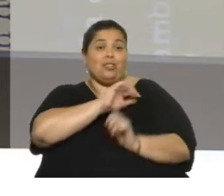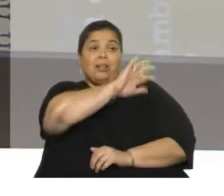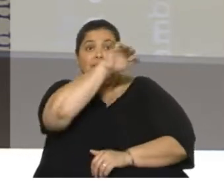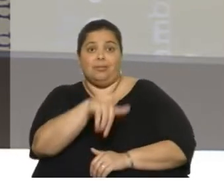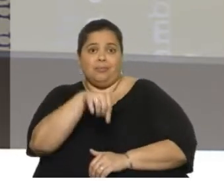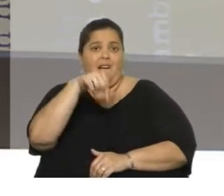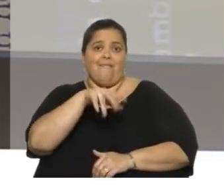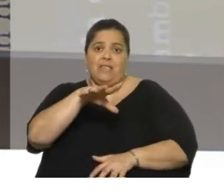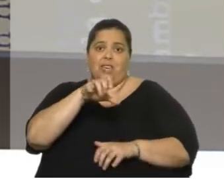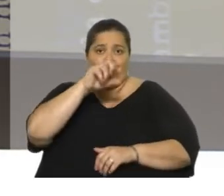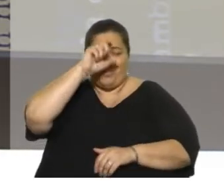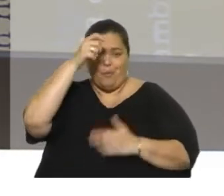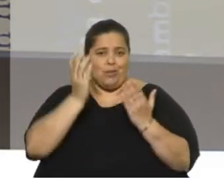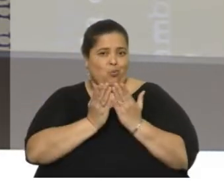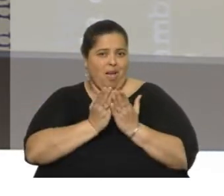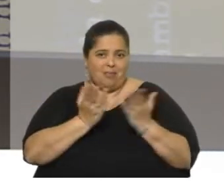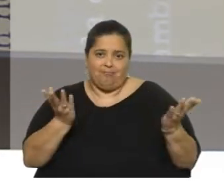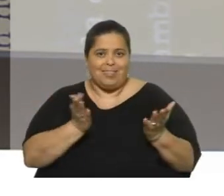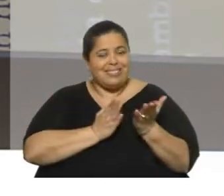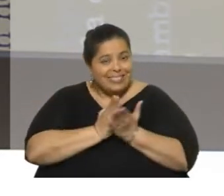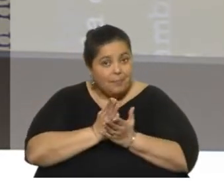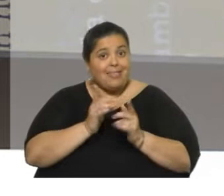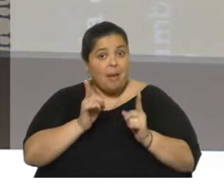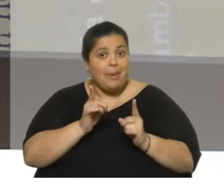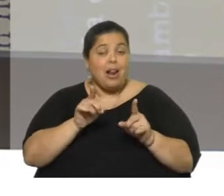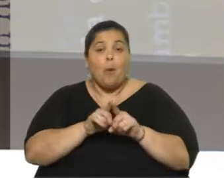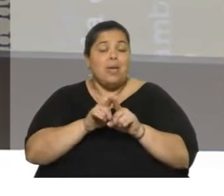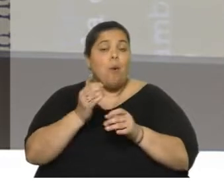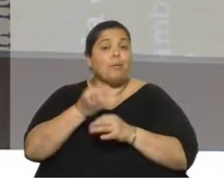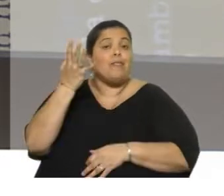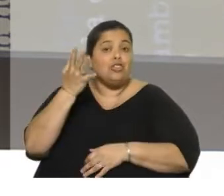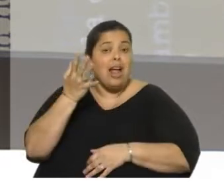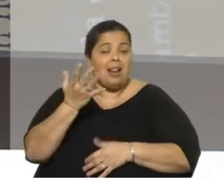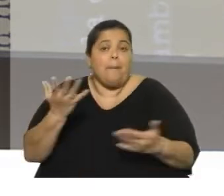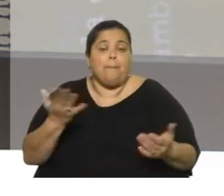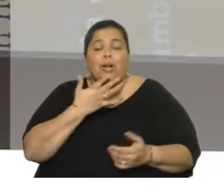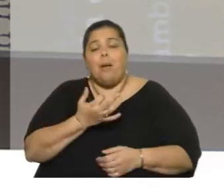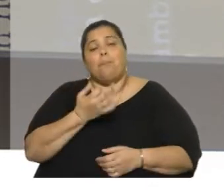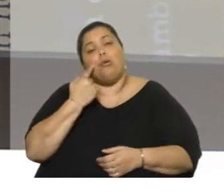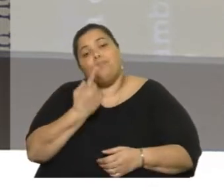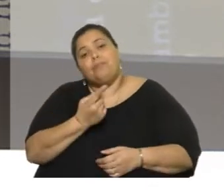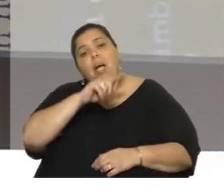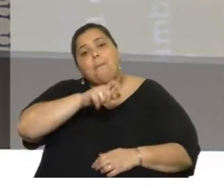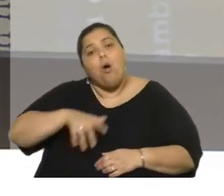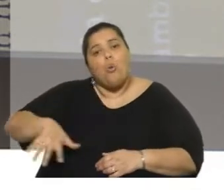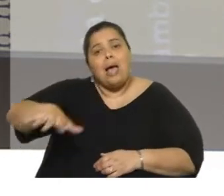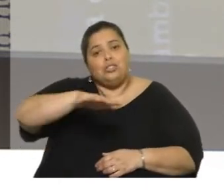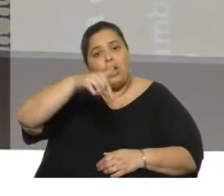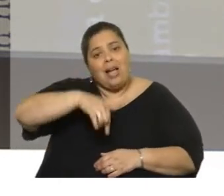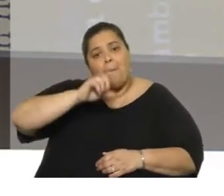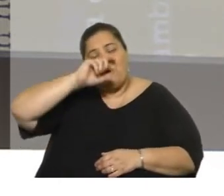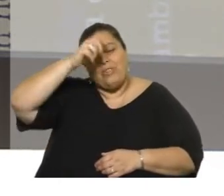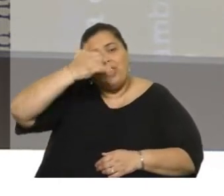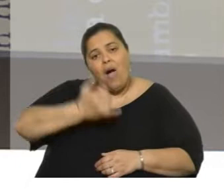Montevideo. Eso se ve también en las cifras de profesionales. Si uno mira, por ejemplo, la población en general, en Montevideo tenemos